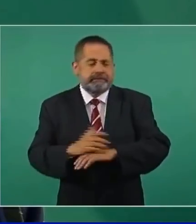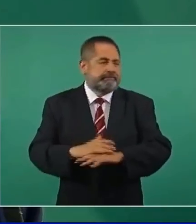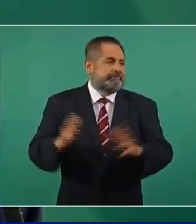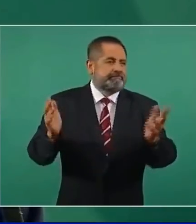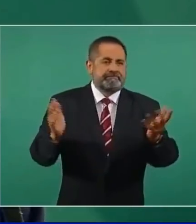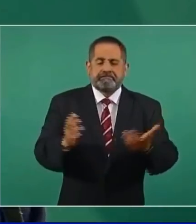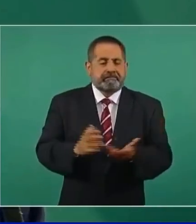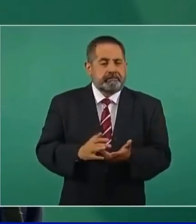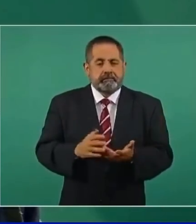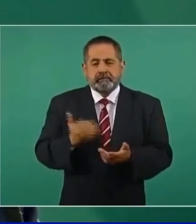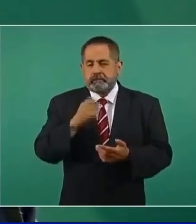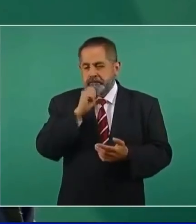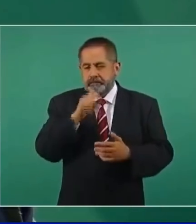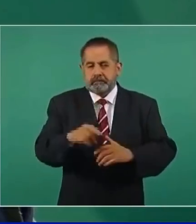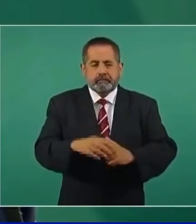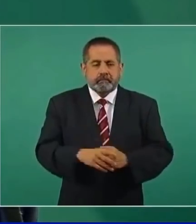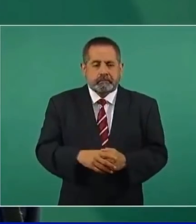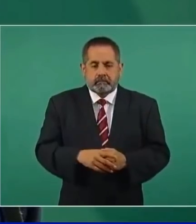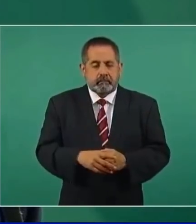y de